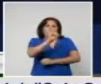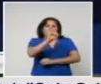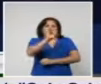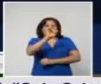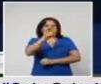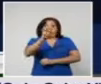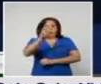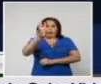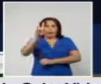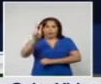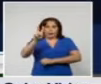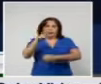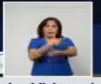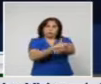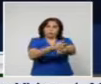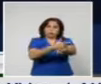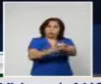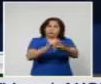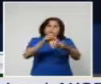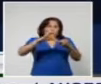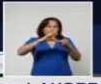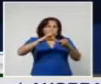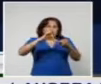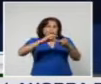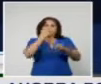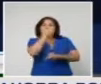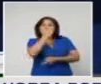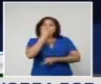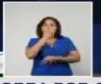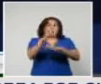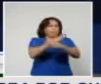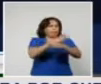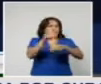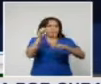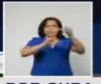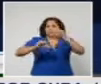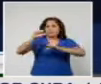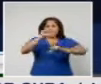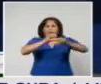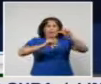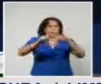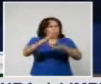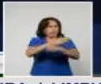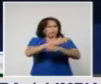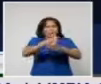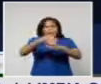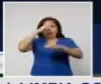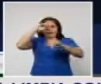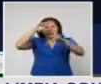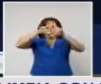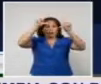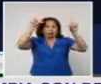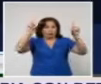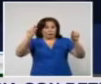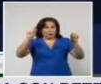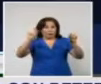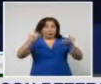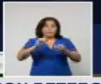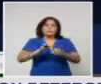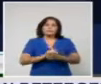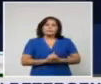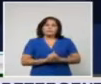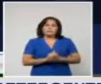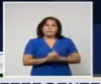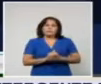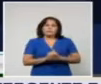3.732 muestras. En los diferentes laboratorios de biología molecular de nuestro país, los del